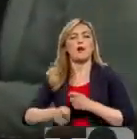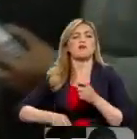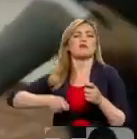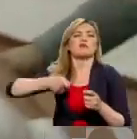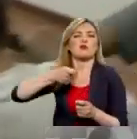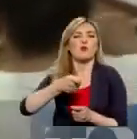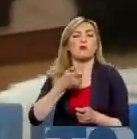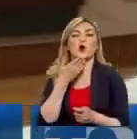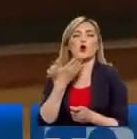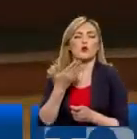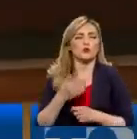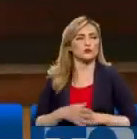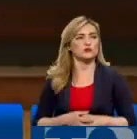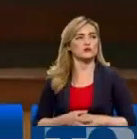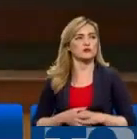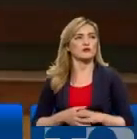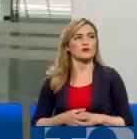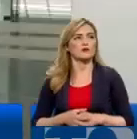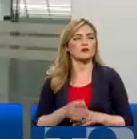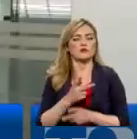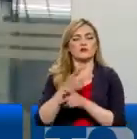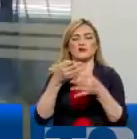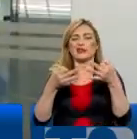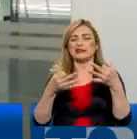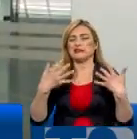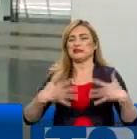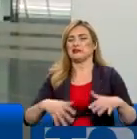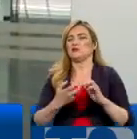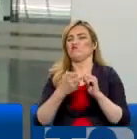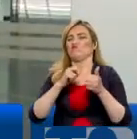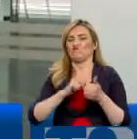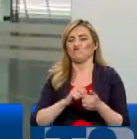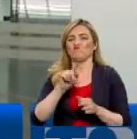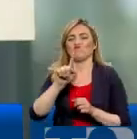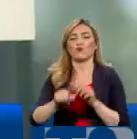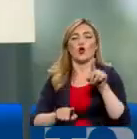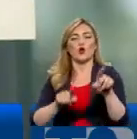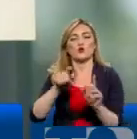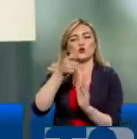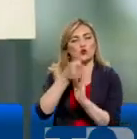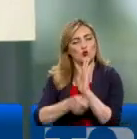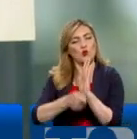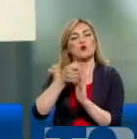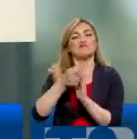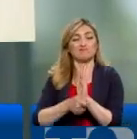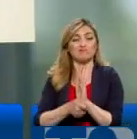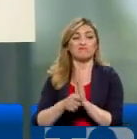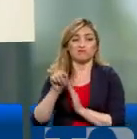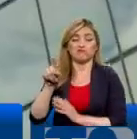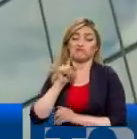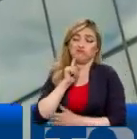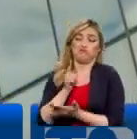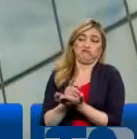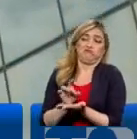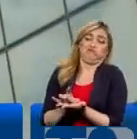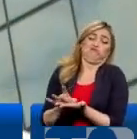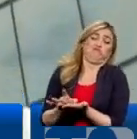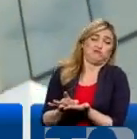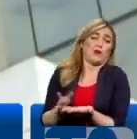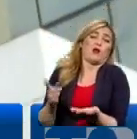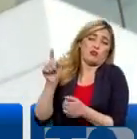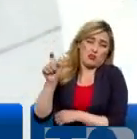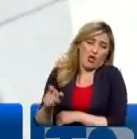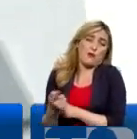Consejo de la Judicatura advierten consecuencias, que algunos de los jueces destituidos en efecto se lo merezcan y que esperan